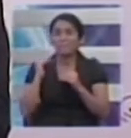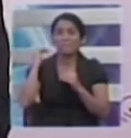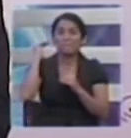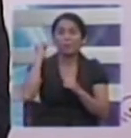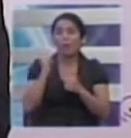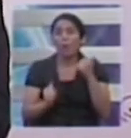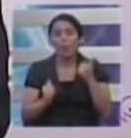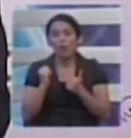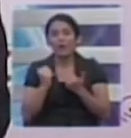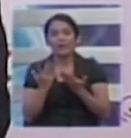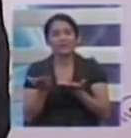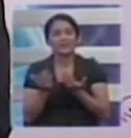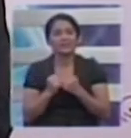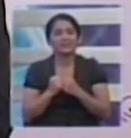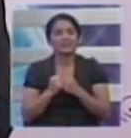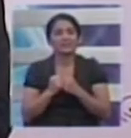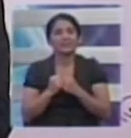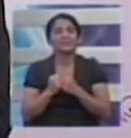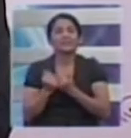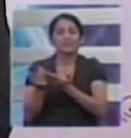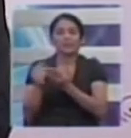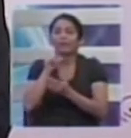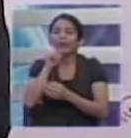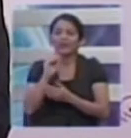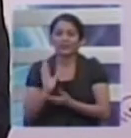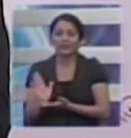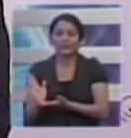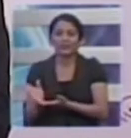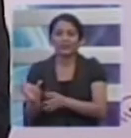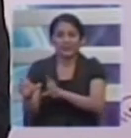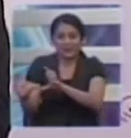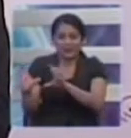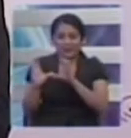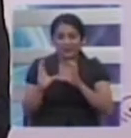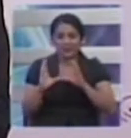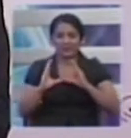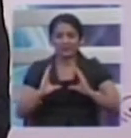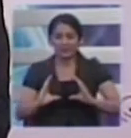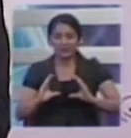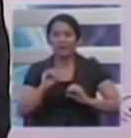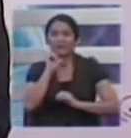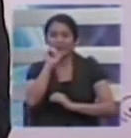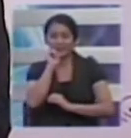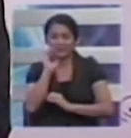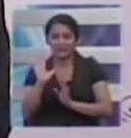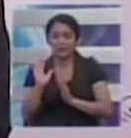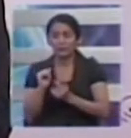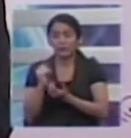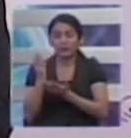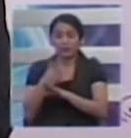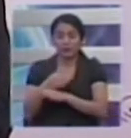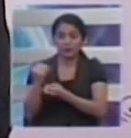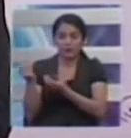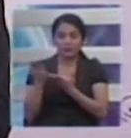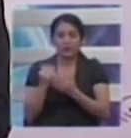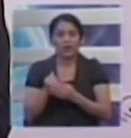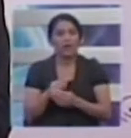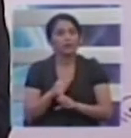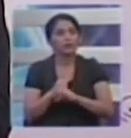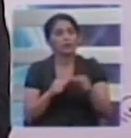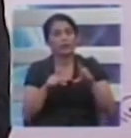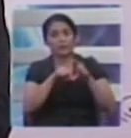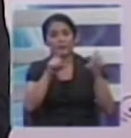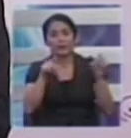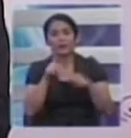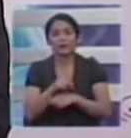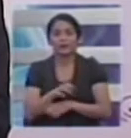hemos recibido el premio, todavía no nos ha llegado la placa, pero tenemos el orgullo también, fuimos escogidos por Expedia. Expedia es